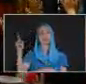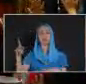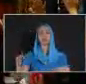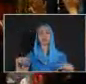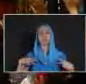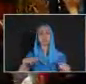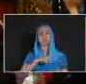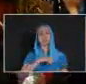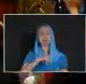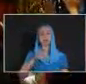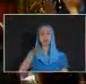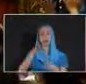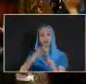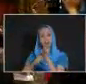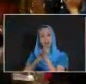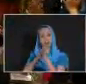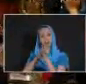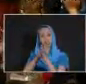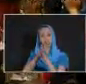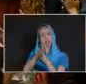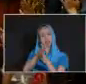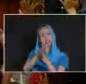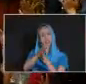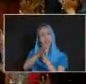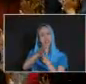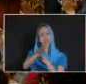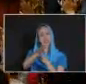fiel, tú has sido